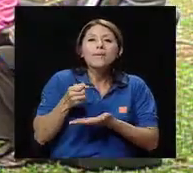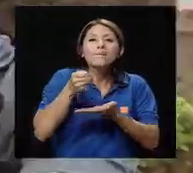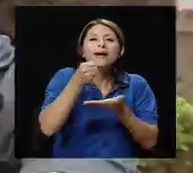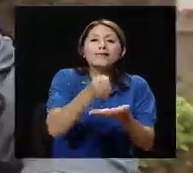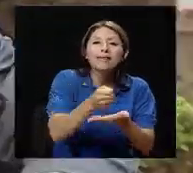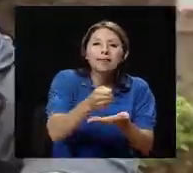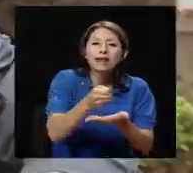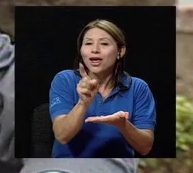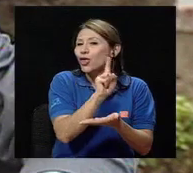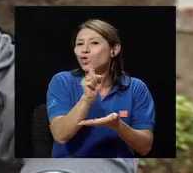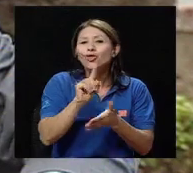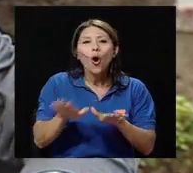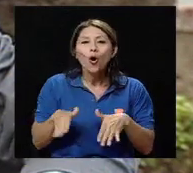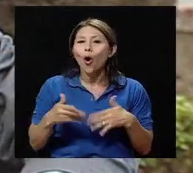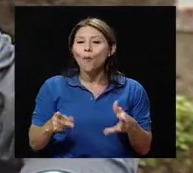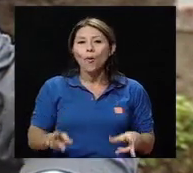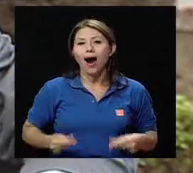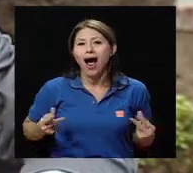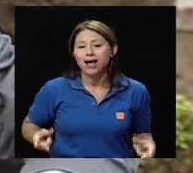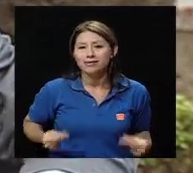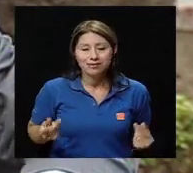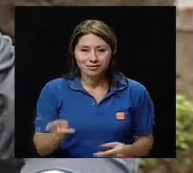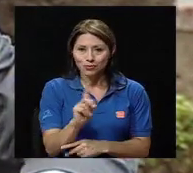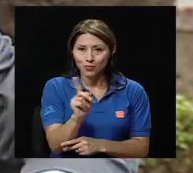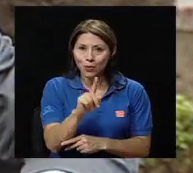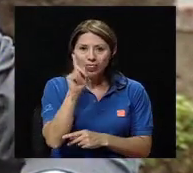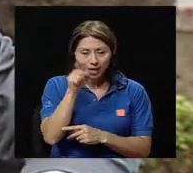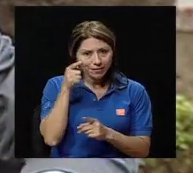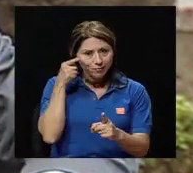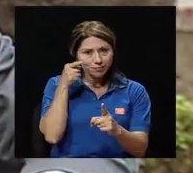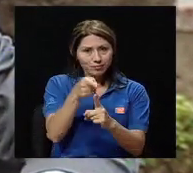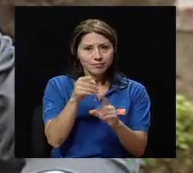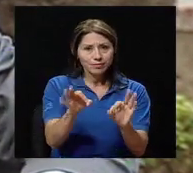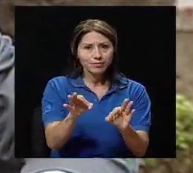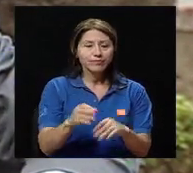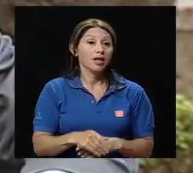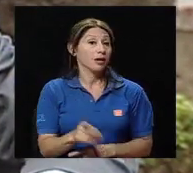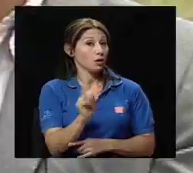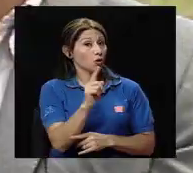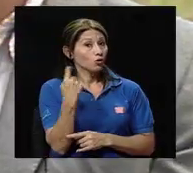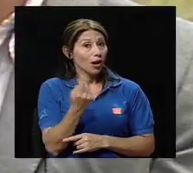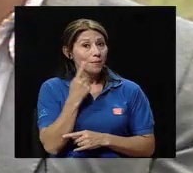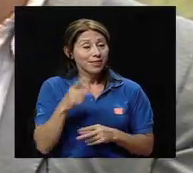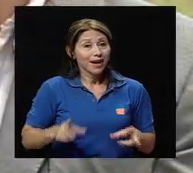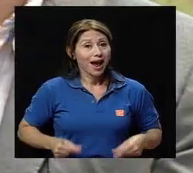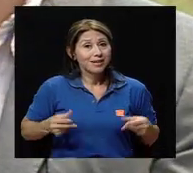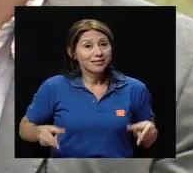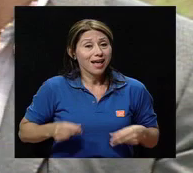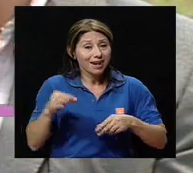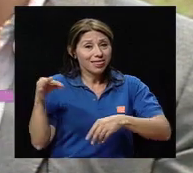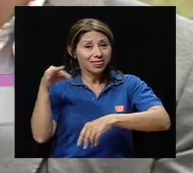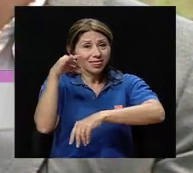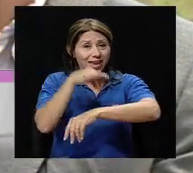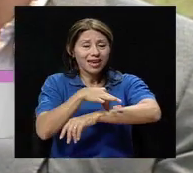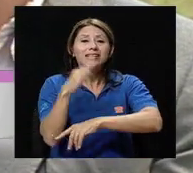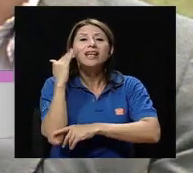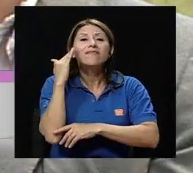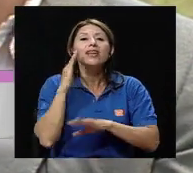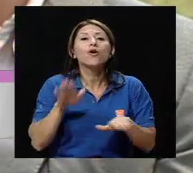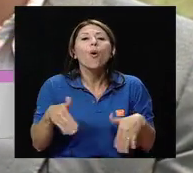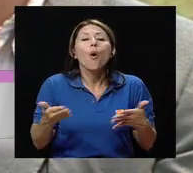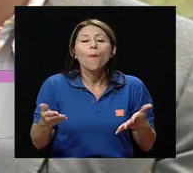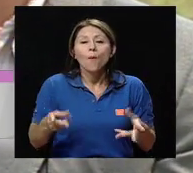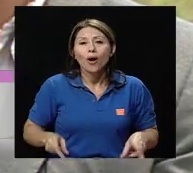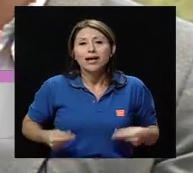dengue. Y ahí es donde tenemos que apuntarle. Claro. Bueno, y no solo gastar en dengue, también saber cómo gastar en dengue.